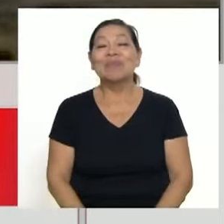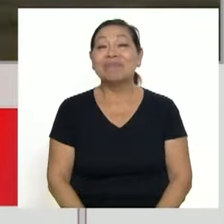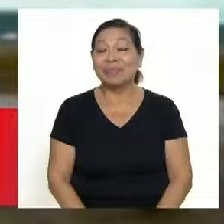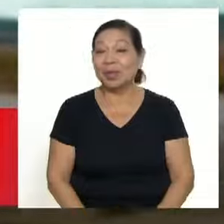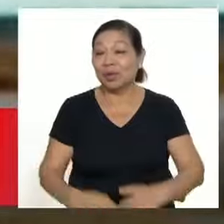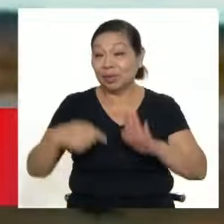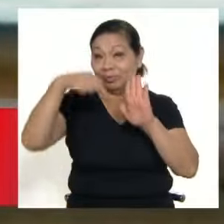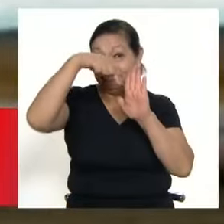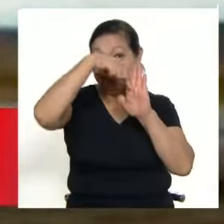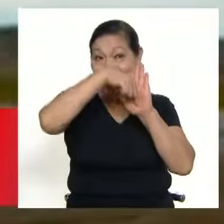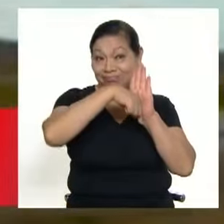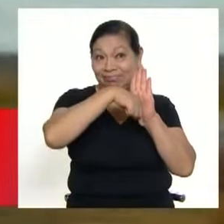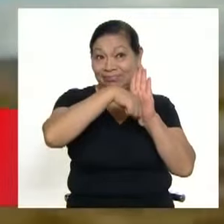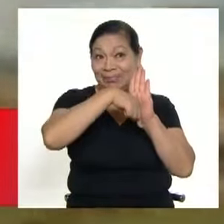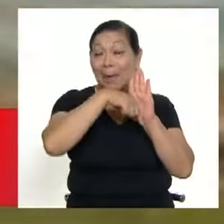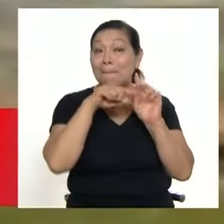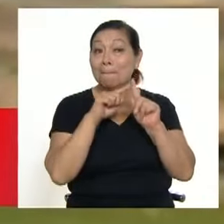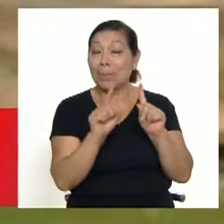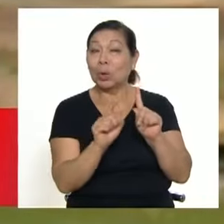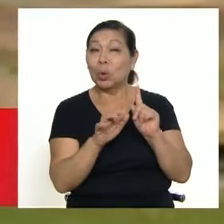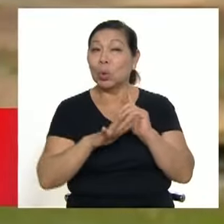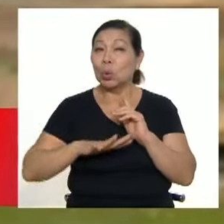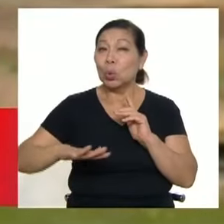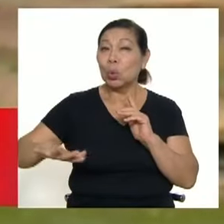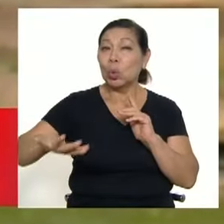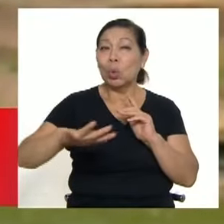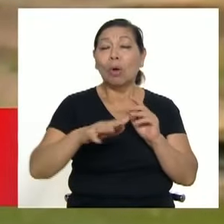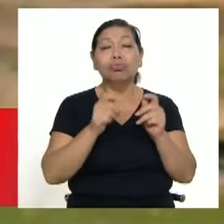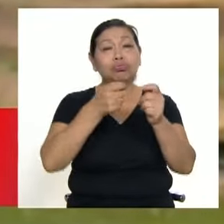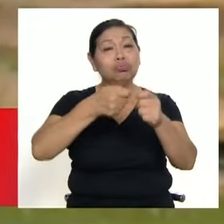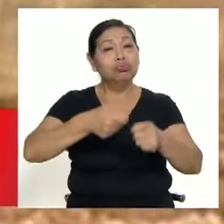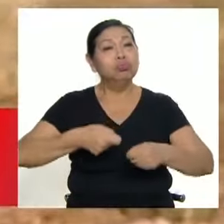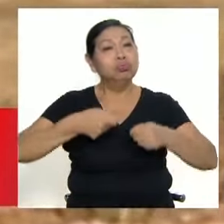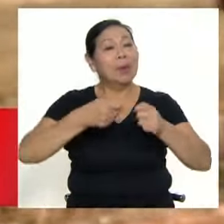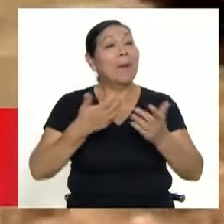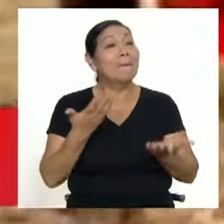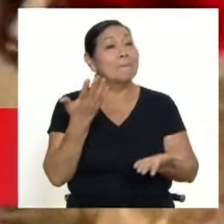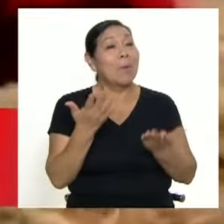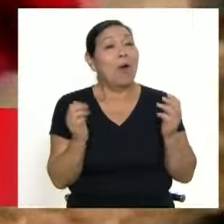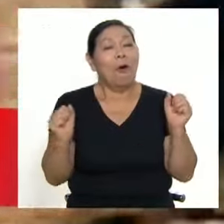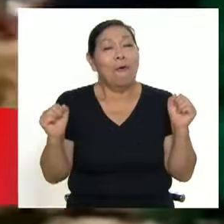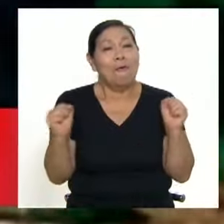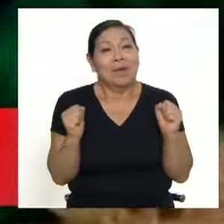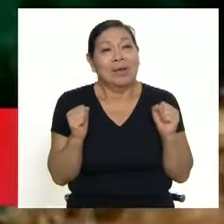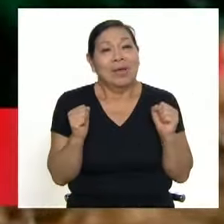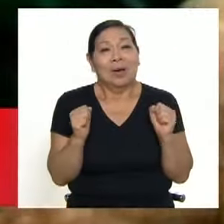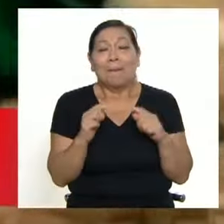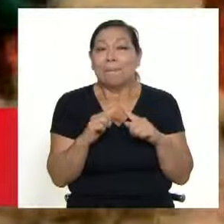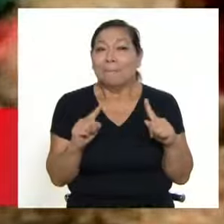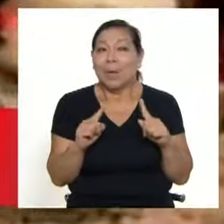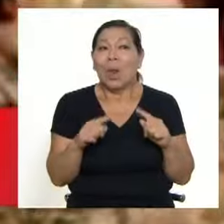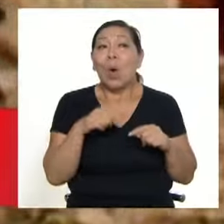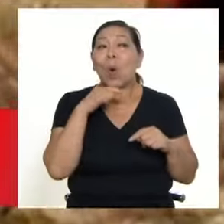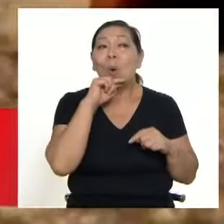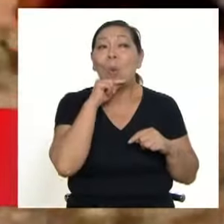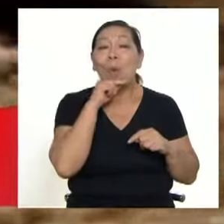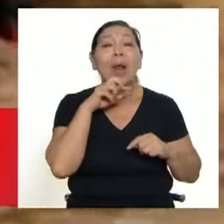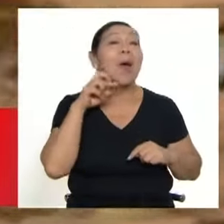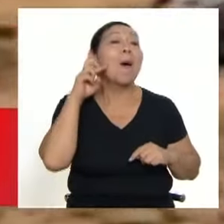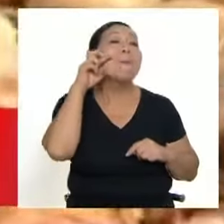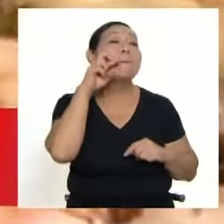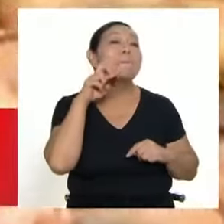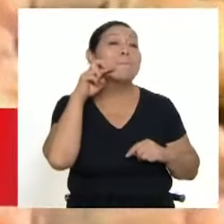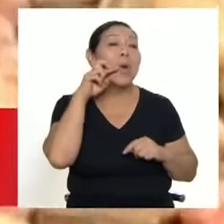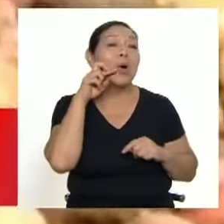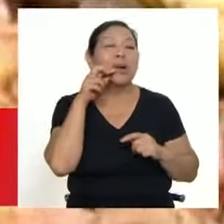Hacia el sur, la llanura del altiplano está llena de campos de cultivo. A pesar del frío de esta región, las mujeres puneñas